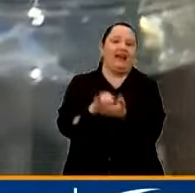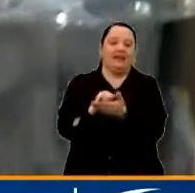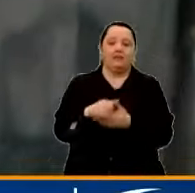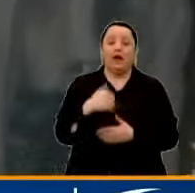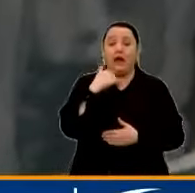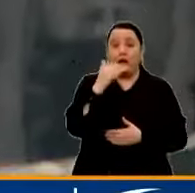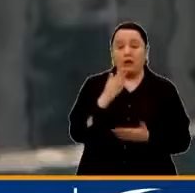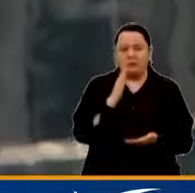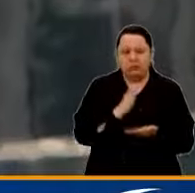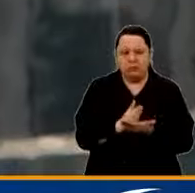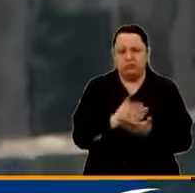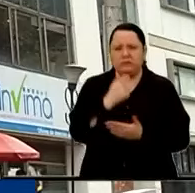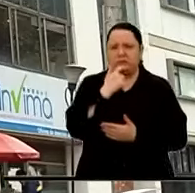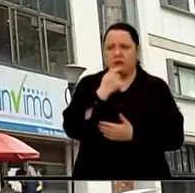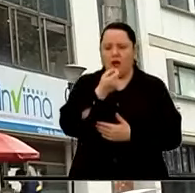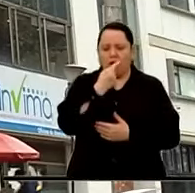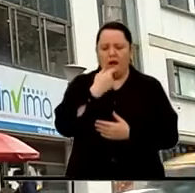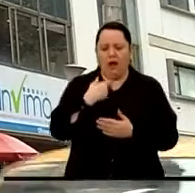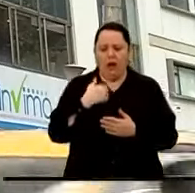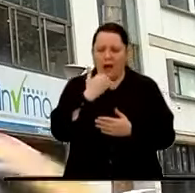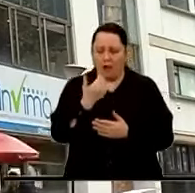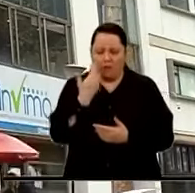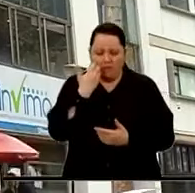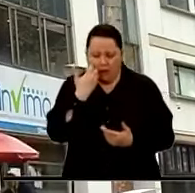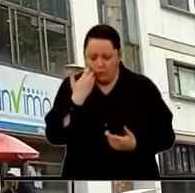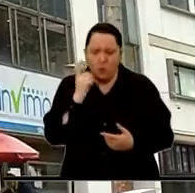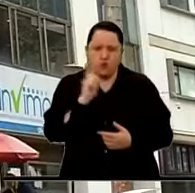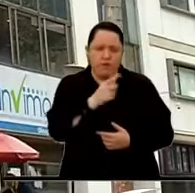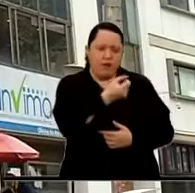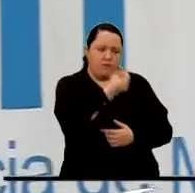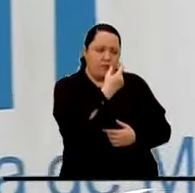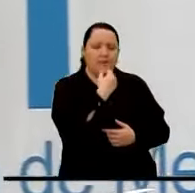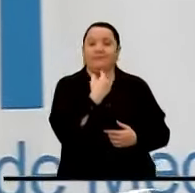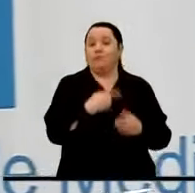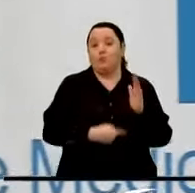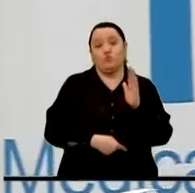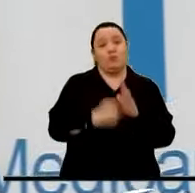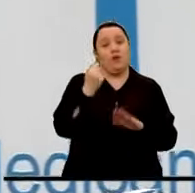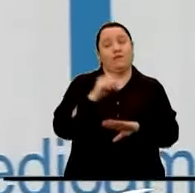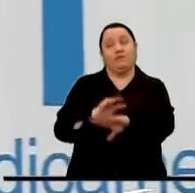evento adverso asociado a su consumo, se debe reportar de manera inmediata al INVIMA.